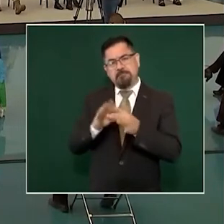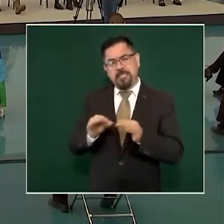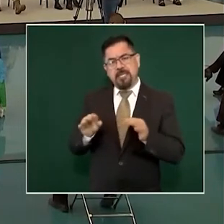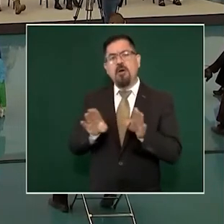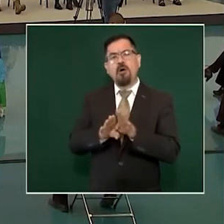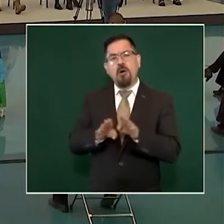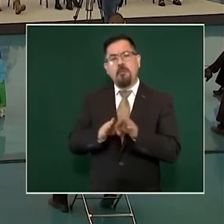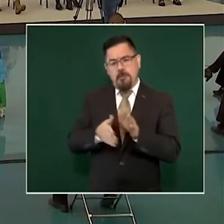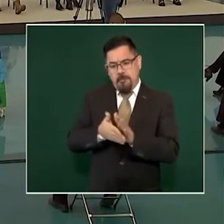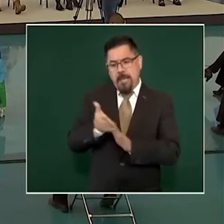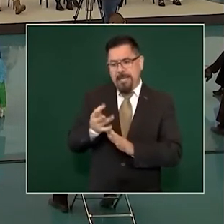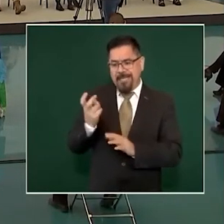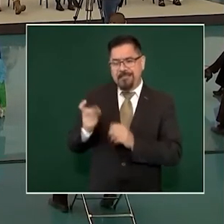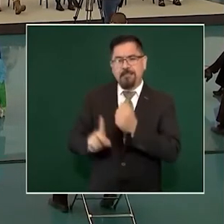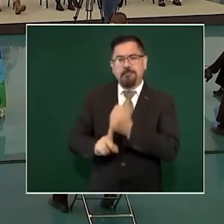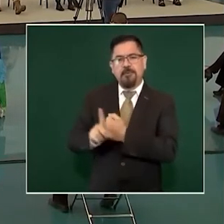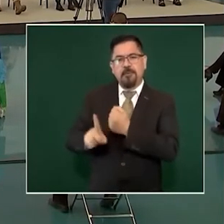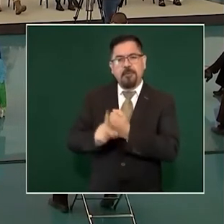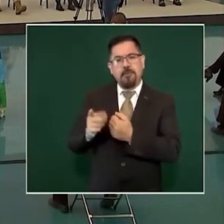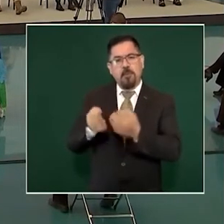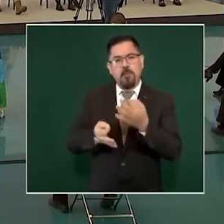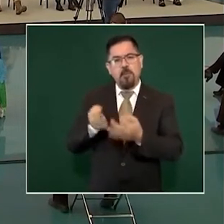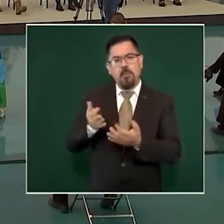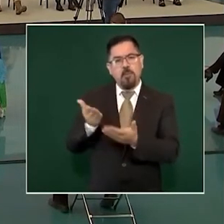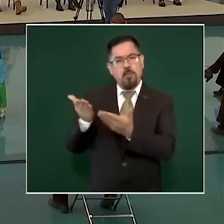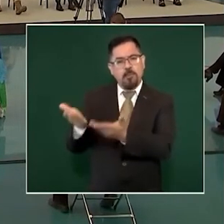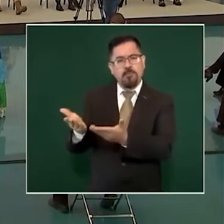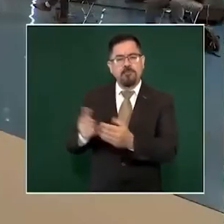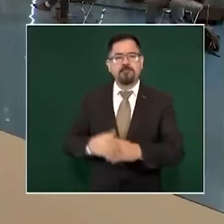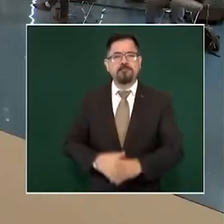está la situación jurídica.